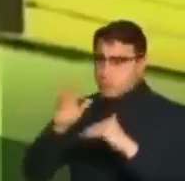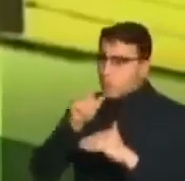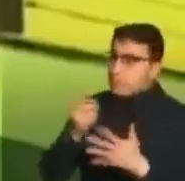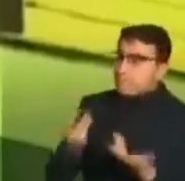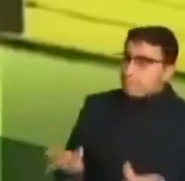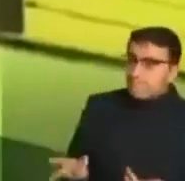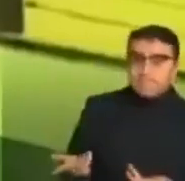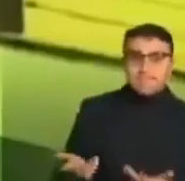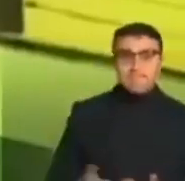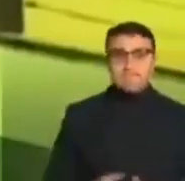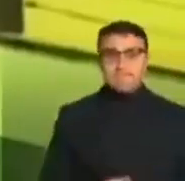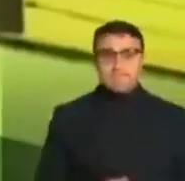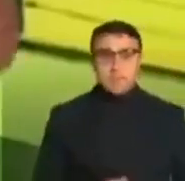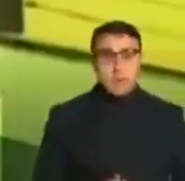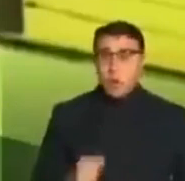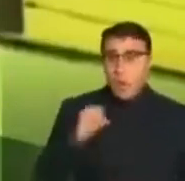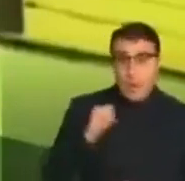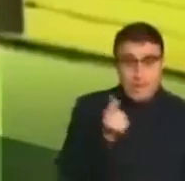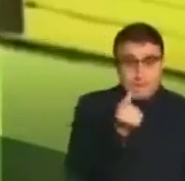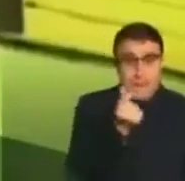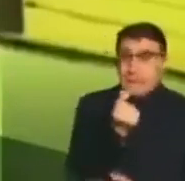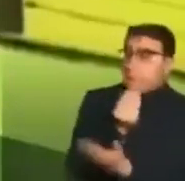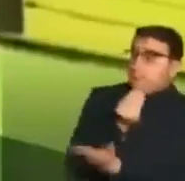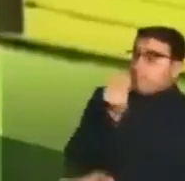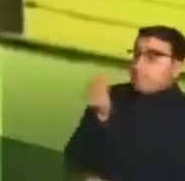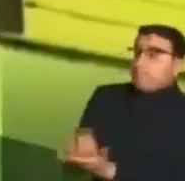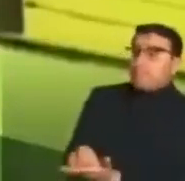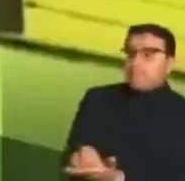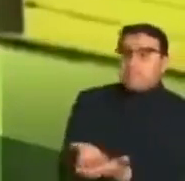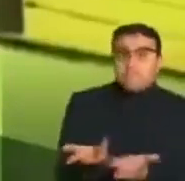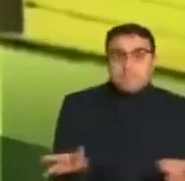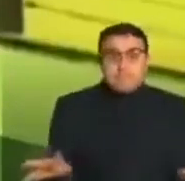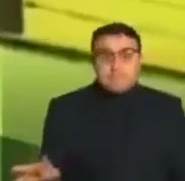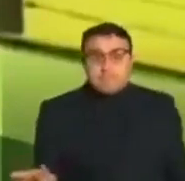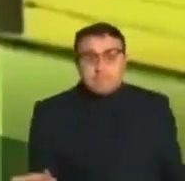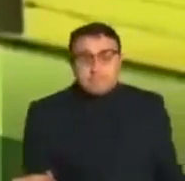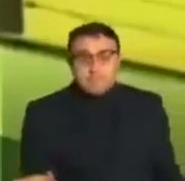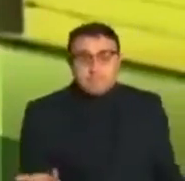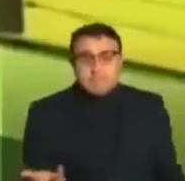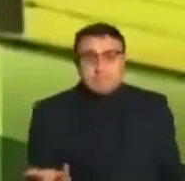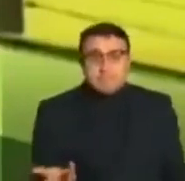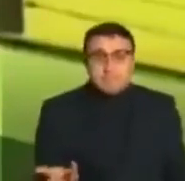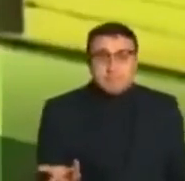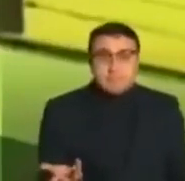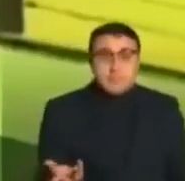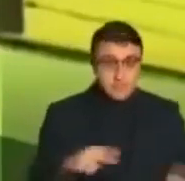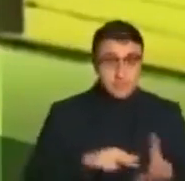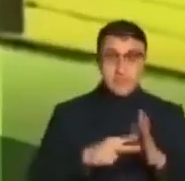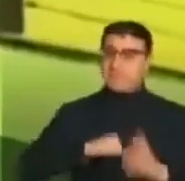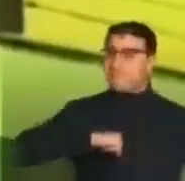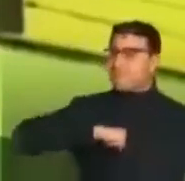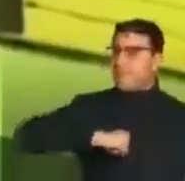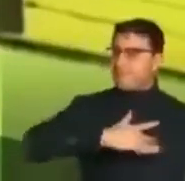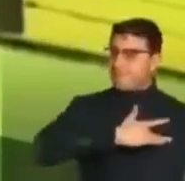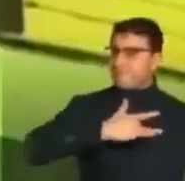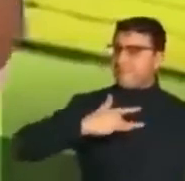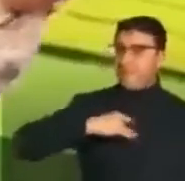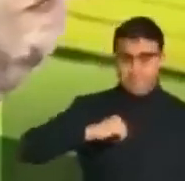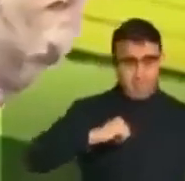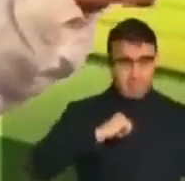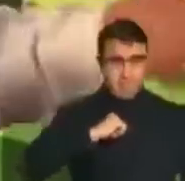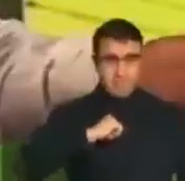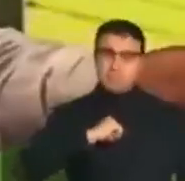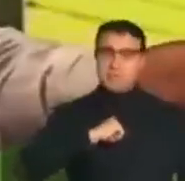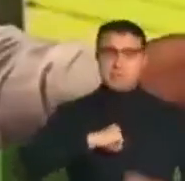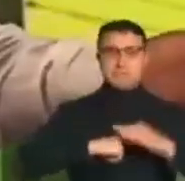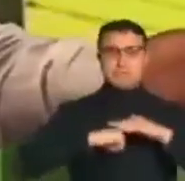no tienes con qué pagarlos, como en cualquier mercado, no lo tienes. La